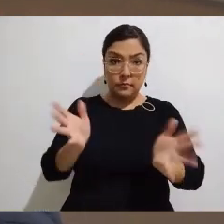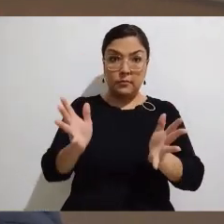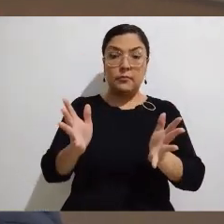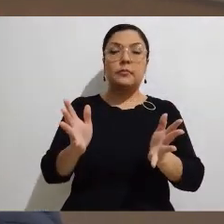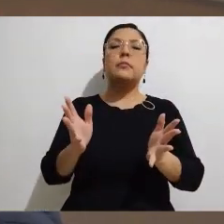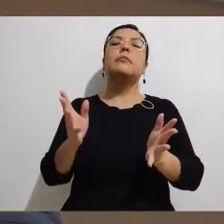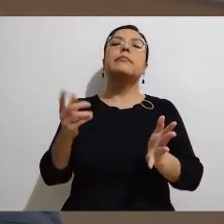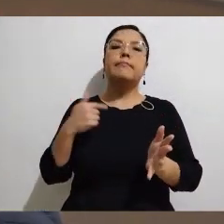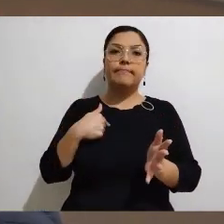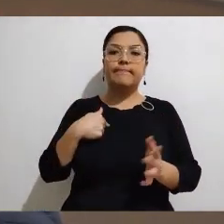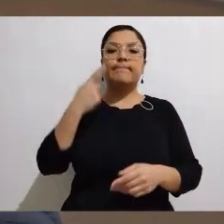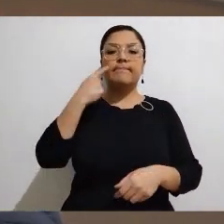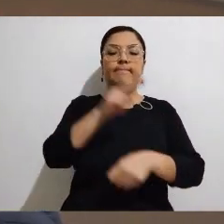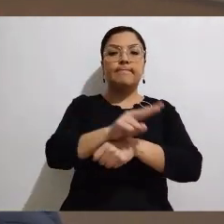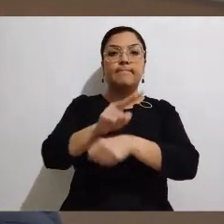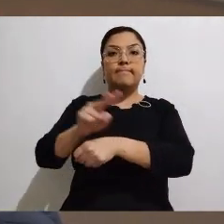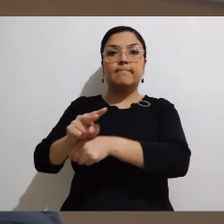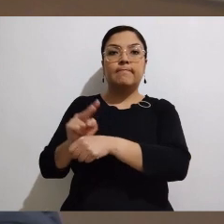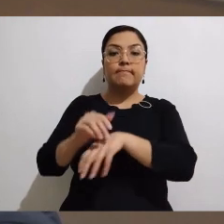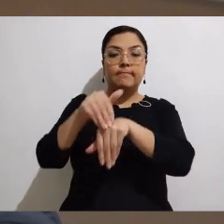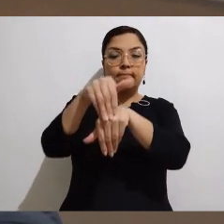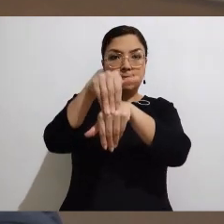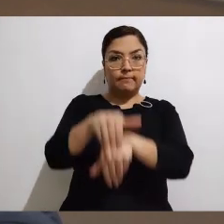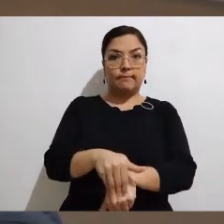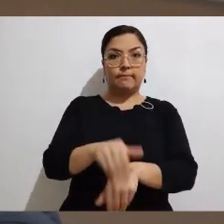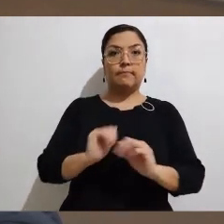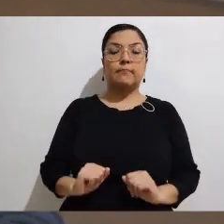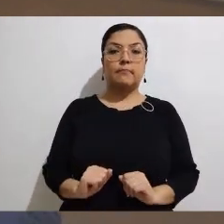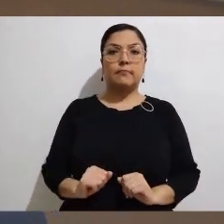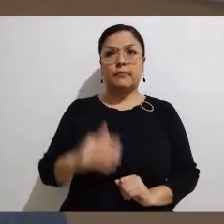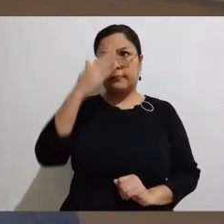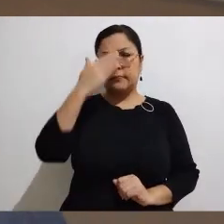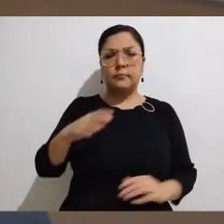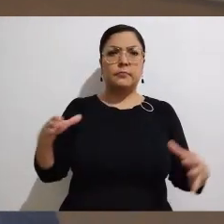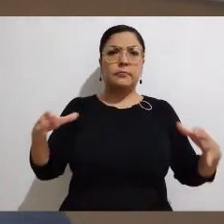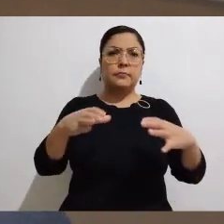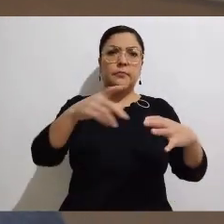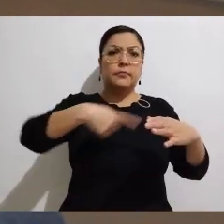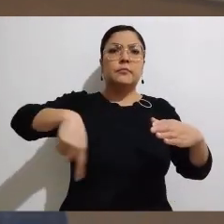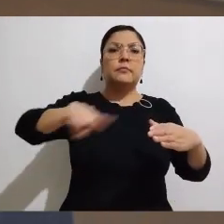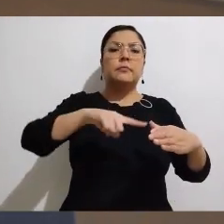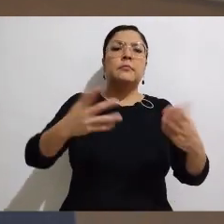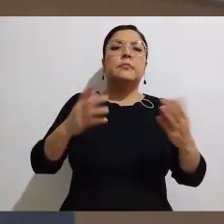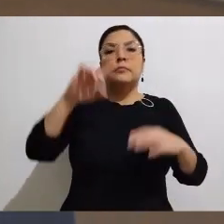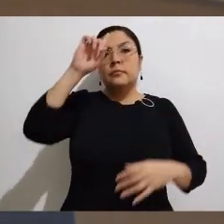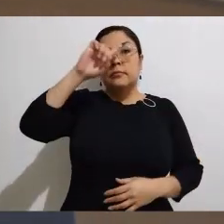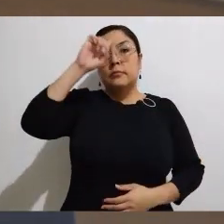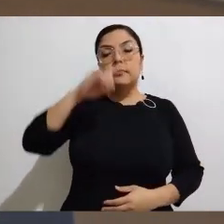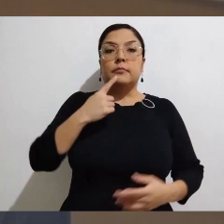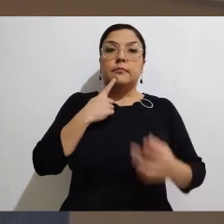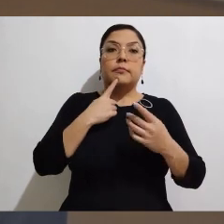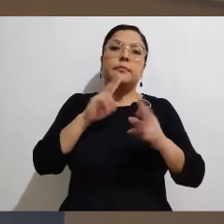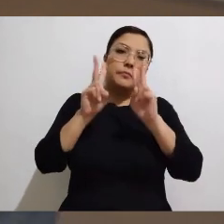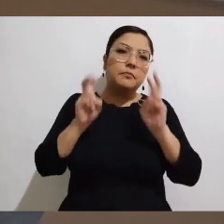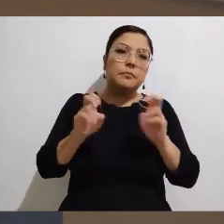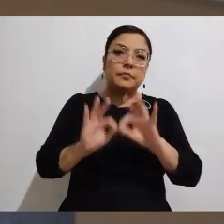pues es el órgano mayor de dirección, ¿verdad? Por donde pasan todas las deliberaciones y las discusiones de de los